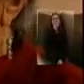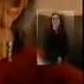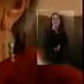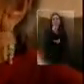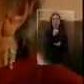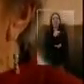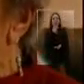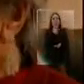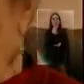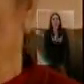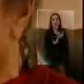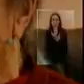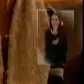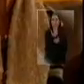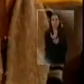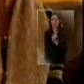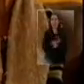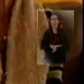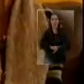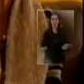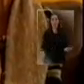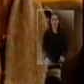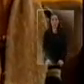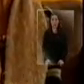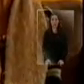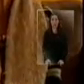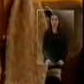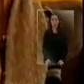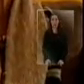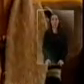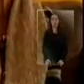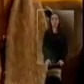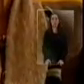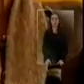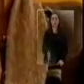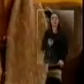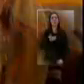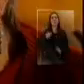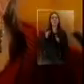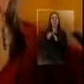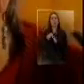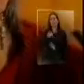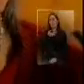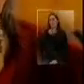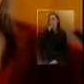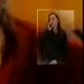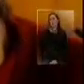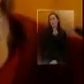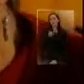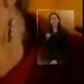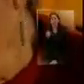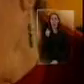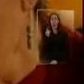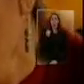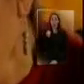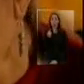de café en la mañana y... nada más. No, me la tomo en mi casa. Claro. Y a las 11 me como un